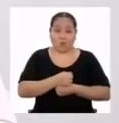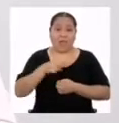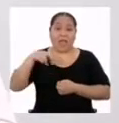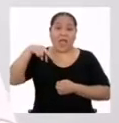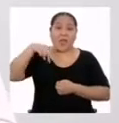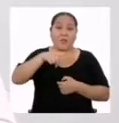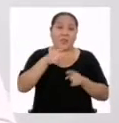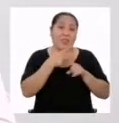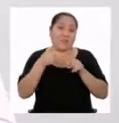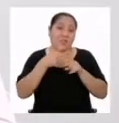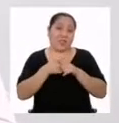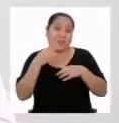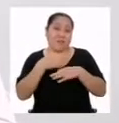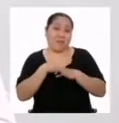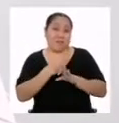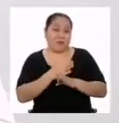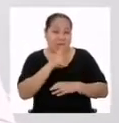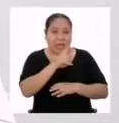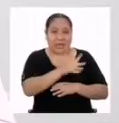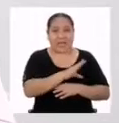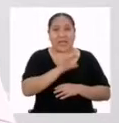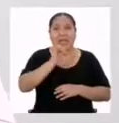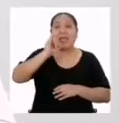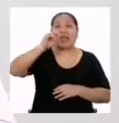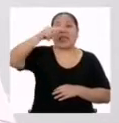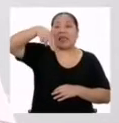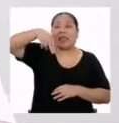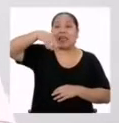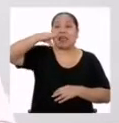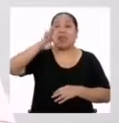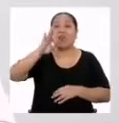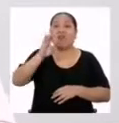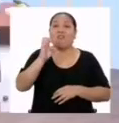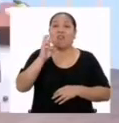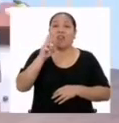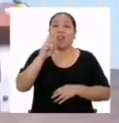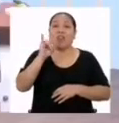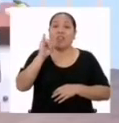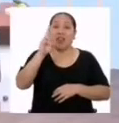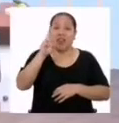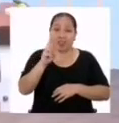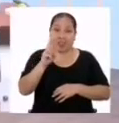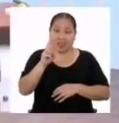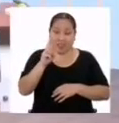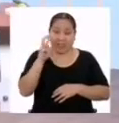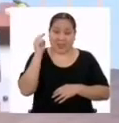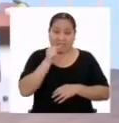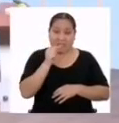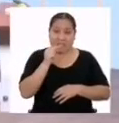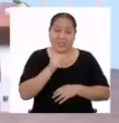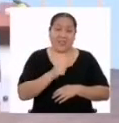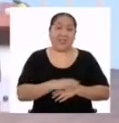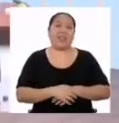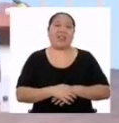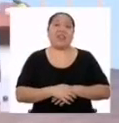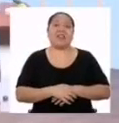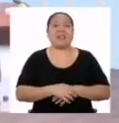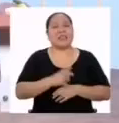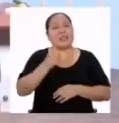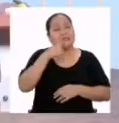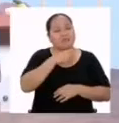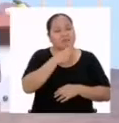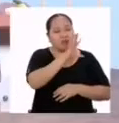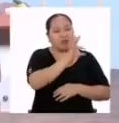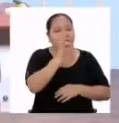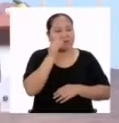tenido que deducir la idea principal, porque estaba de manera implícita. Nunca se dice en el texto que los mamíferos se desplazan de